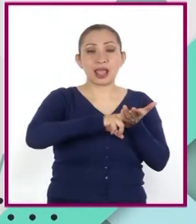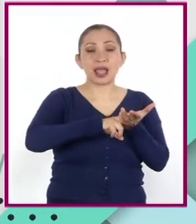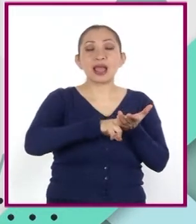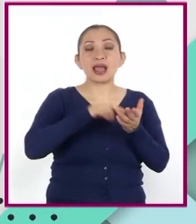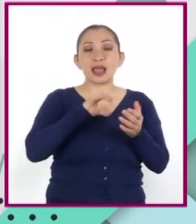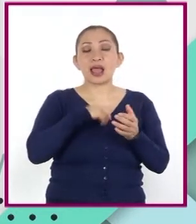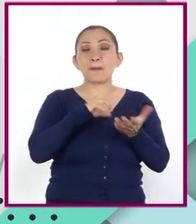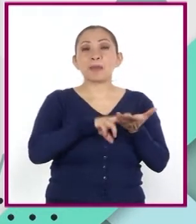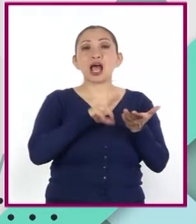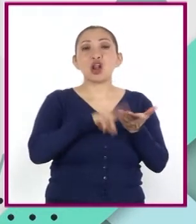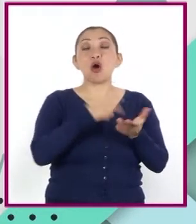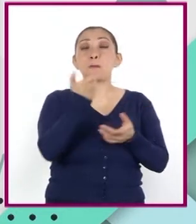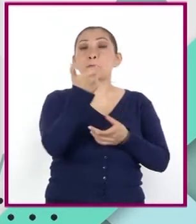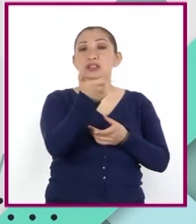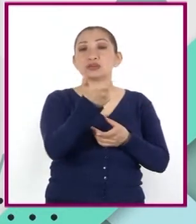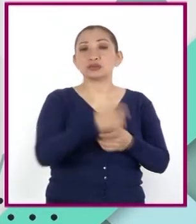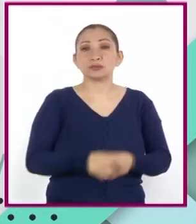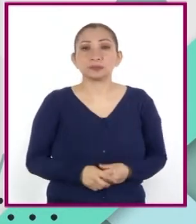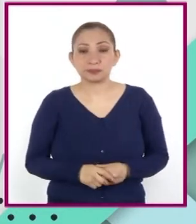que expresa el valor en pesos.